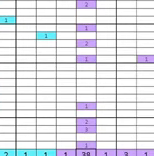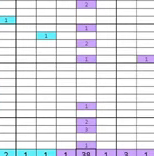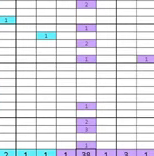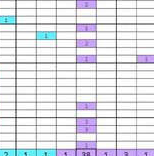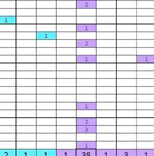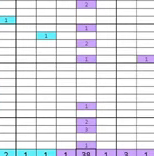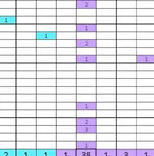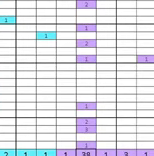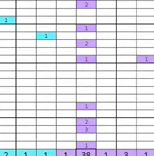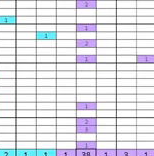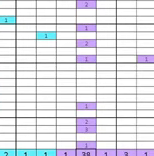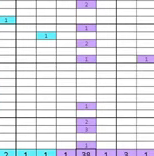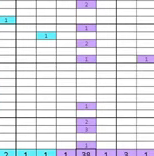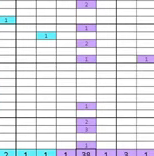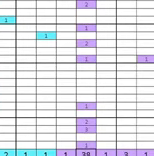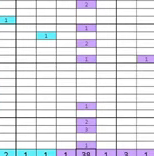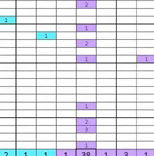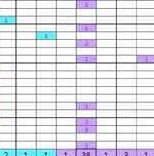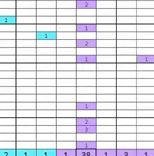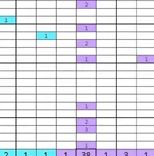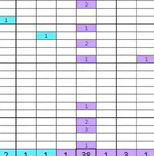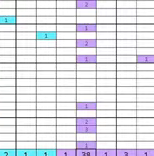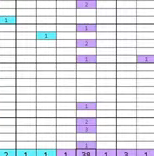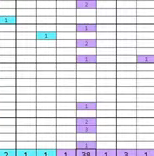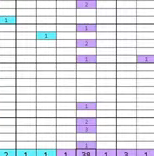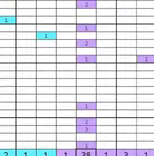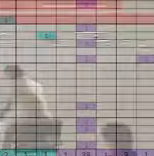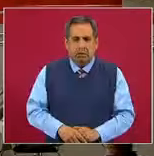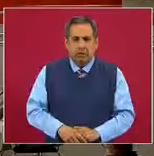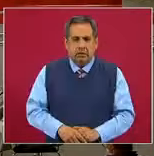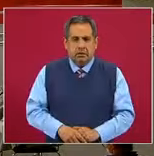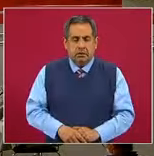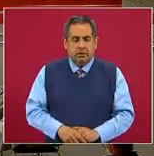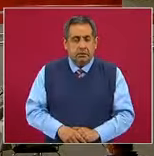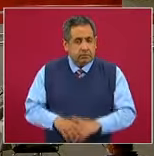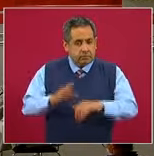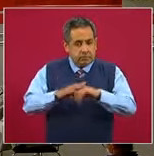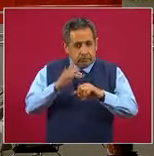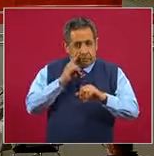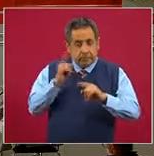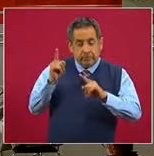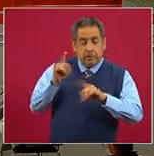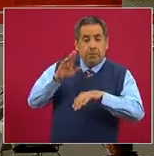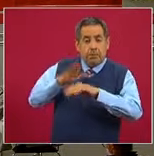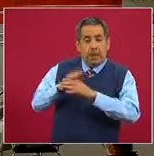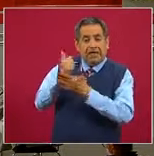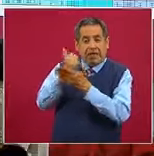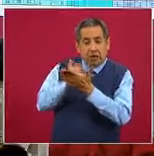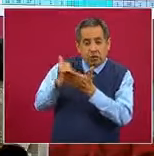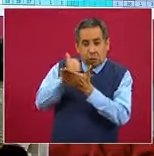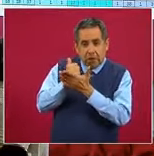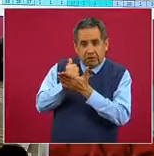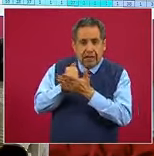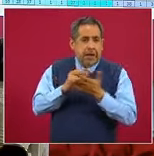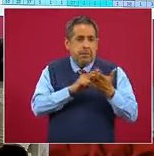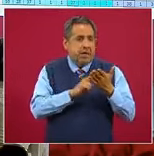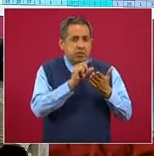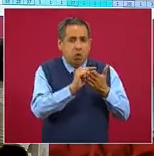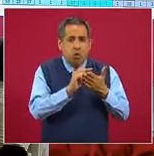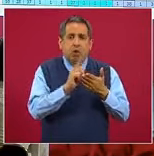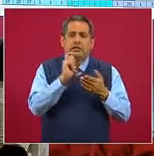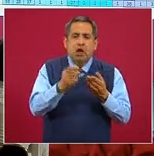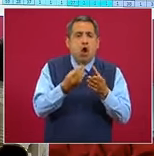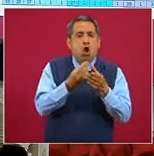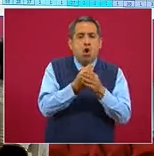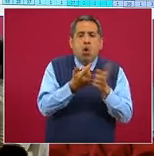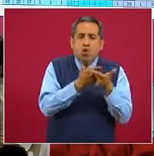esto es que tenemos más colores azules que amarillos y verdes de este lado. Ok, eso lo vamos a ver